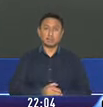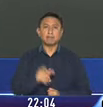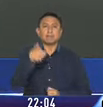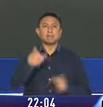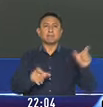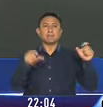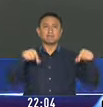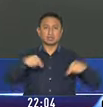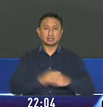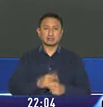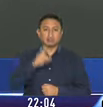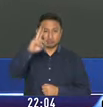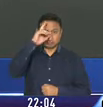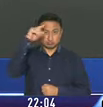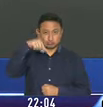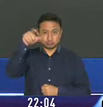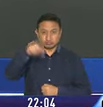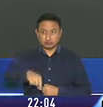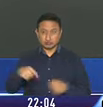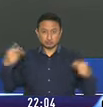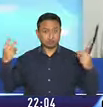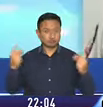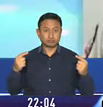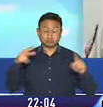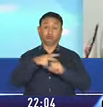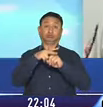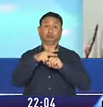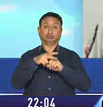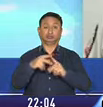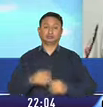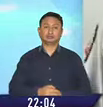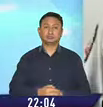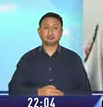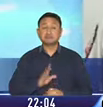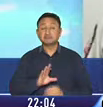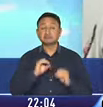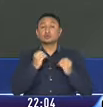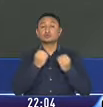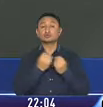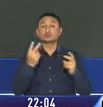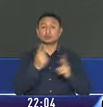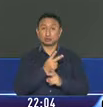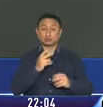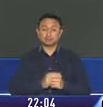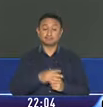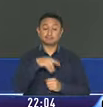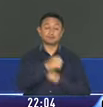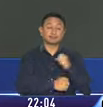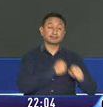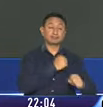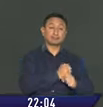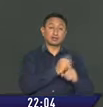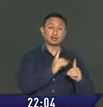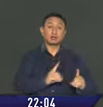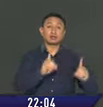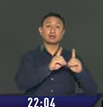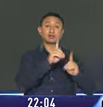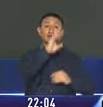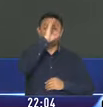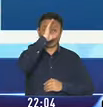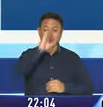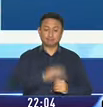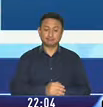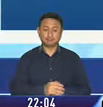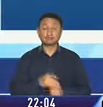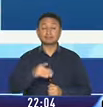pillos astutamente sorprenden a sus víctimas. Bueno, se presume que son bandas delictivas, ¿no? En lo que va del año, según datos de la institución,